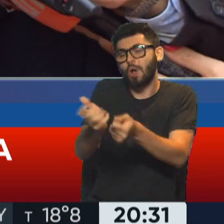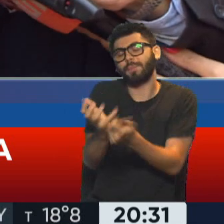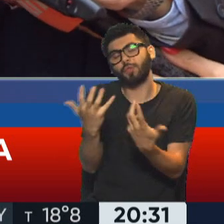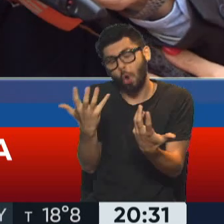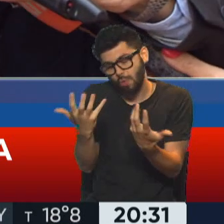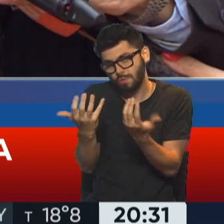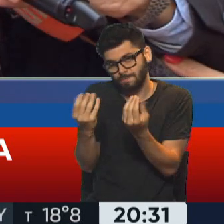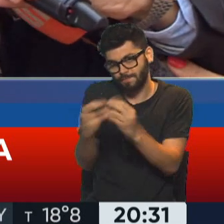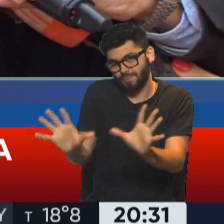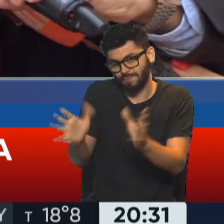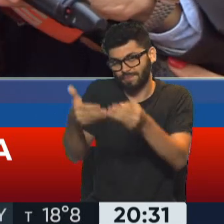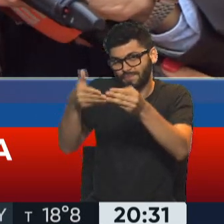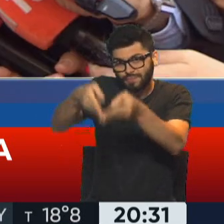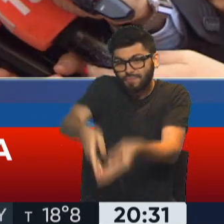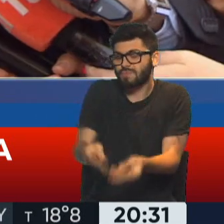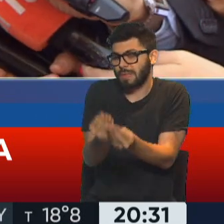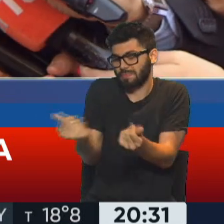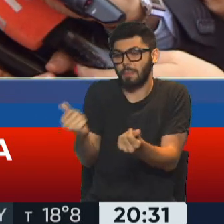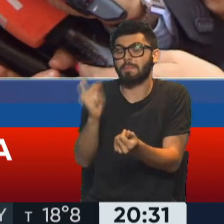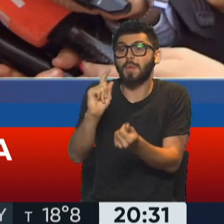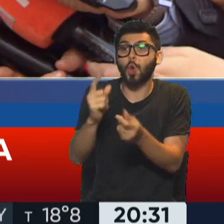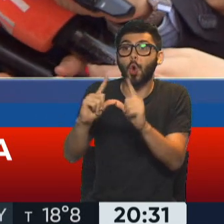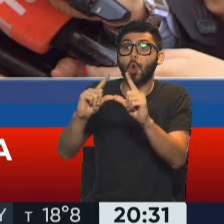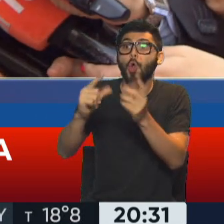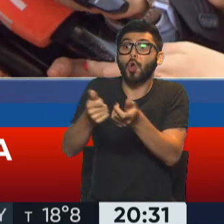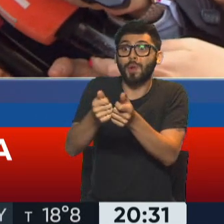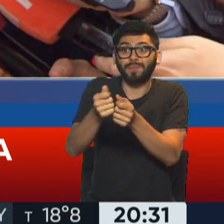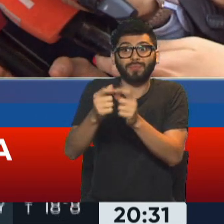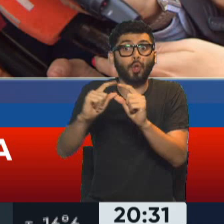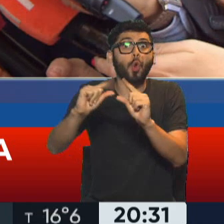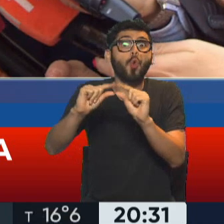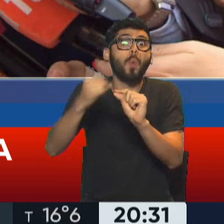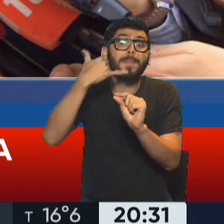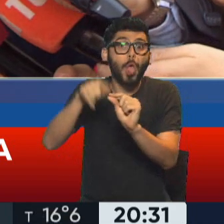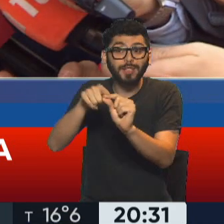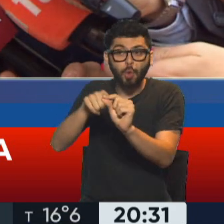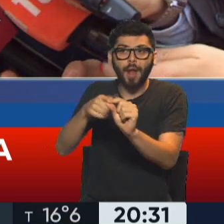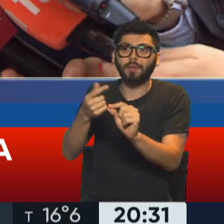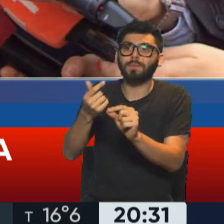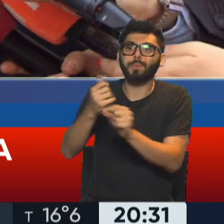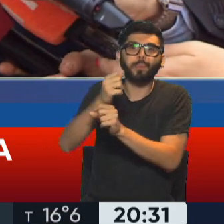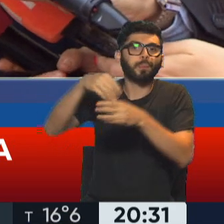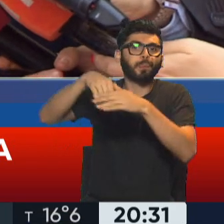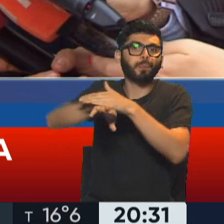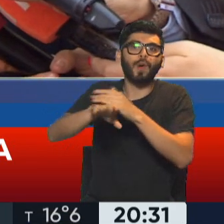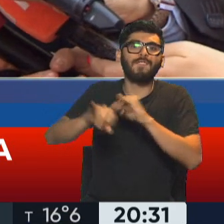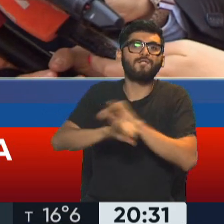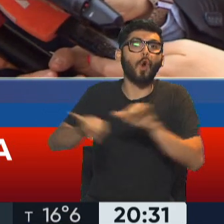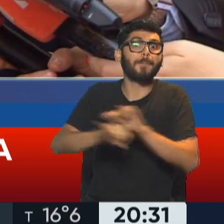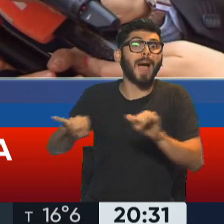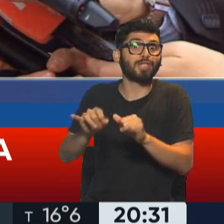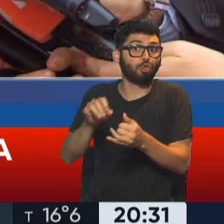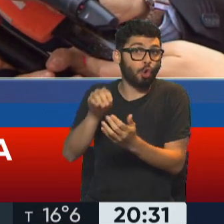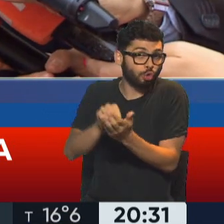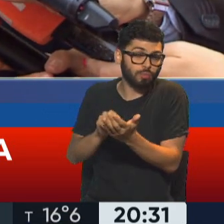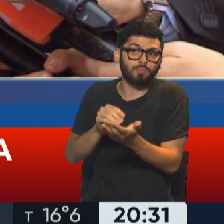se perdieron en el naufragio, en las líneas había mucha información, probablemente información útil para determinar qué fue lo que pasó con el